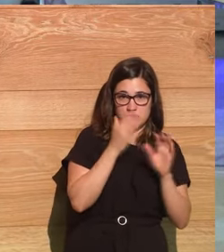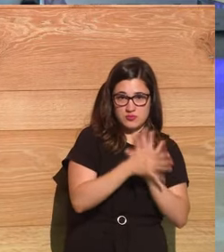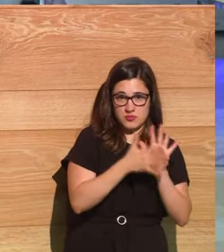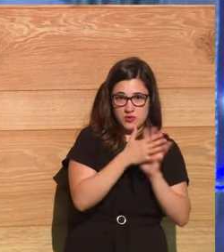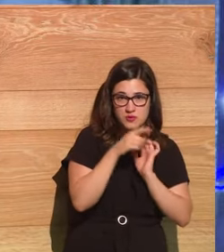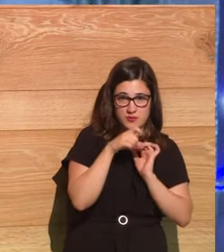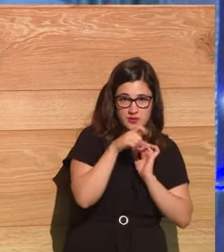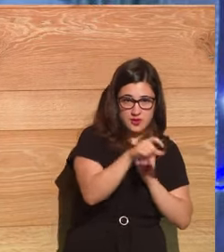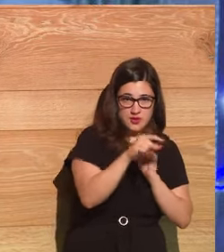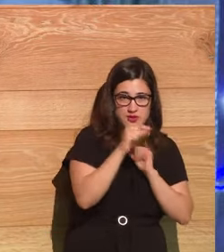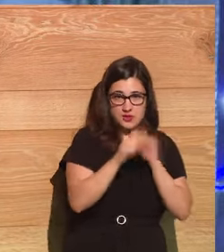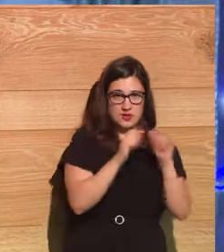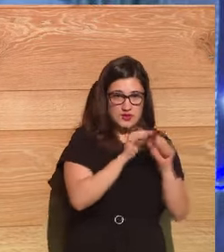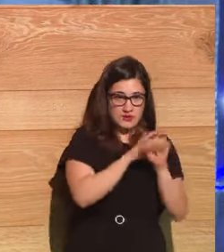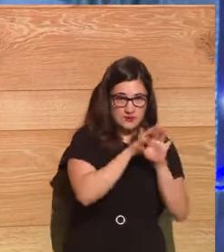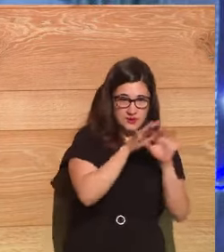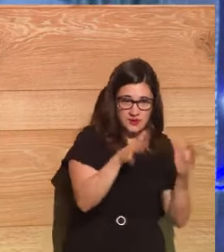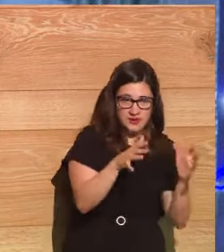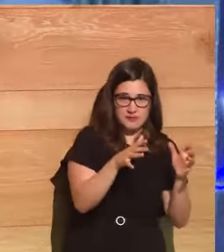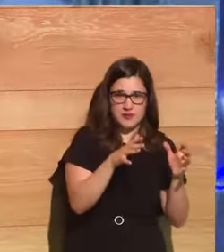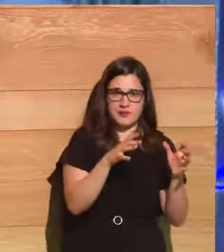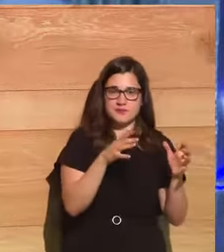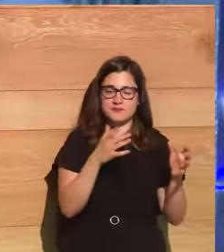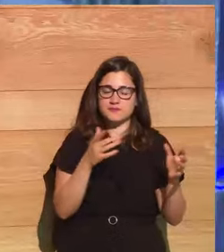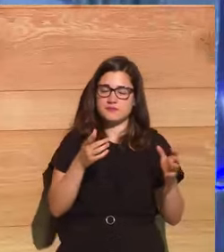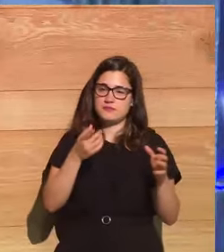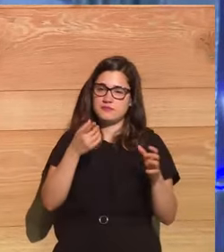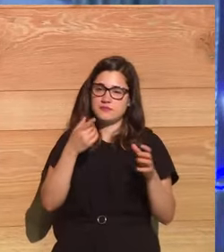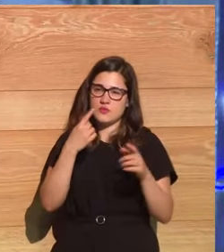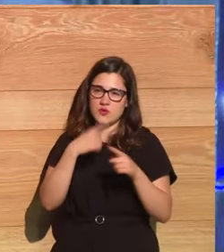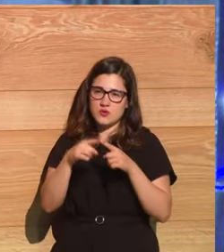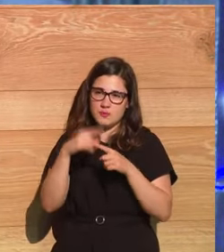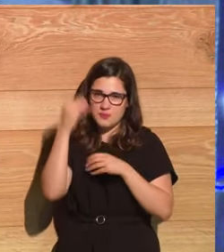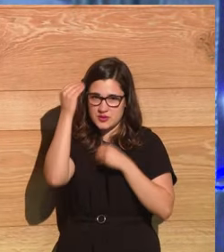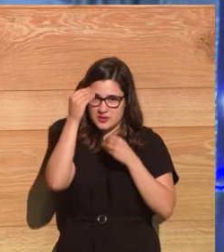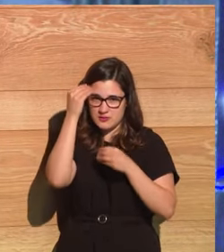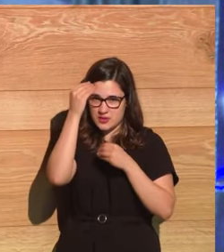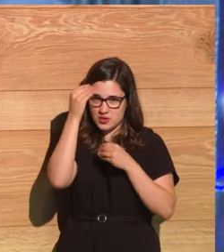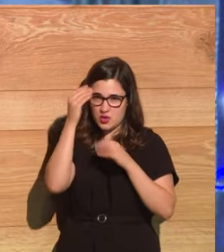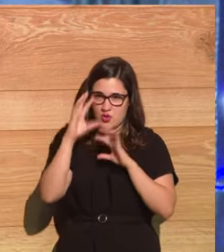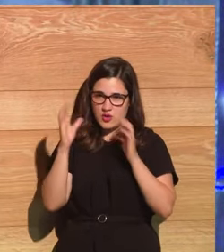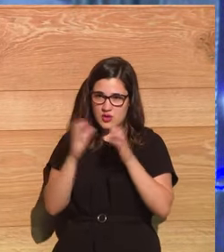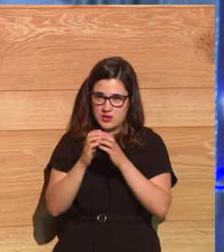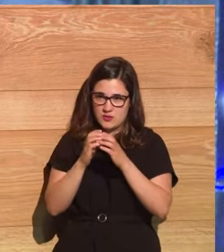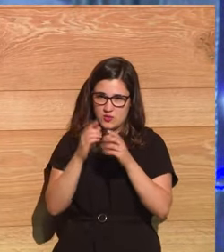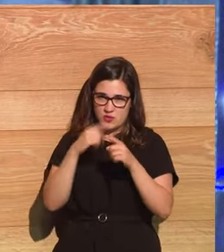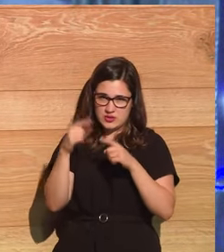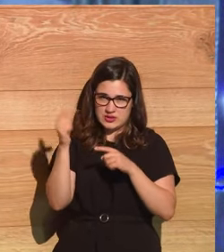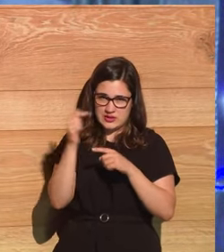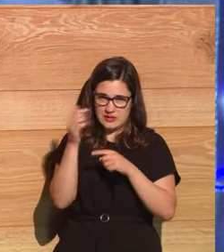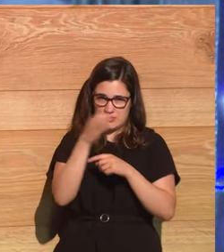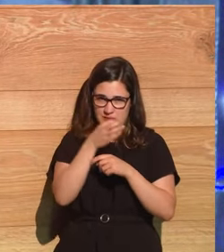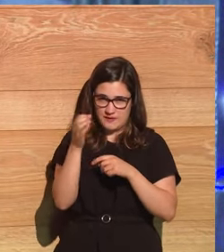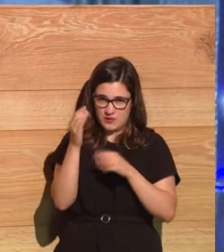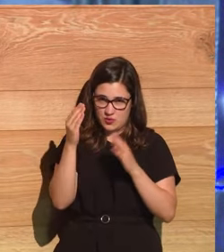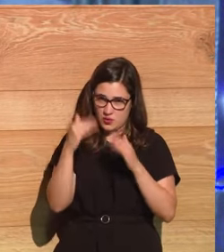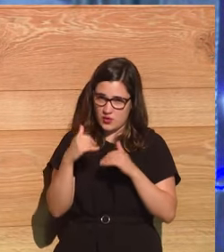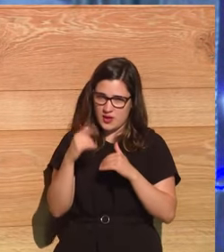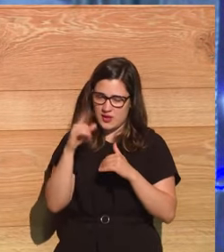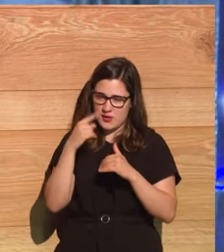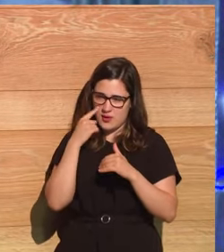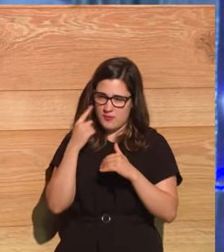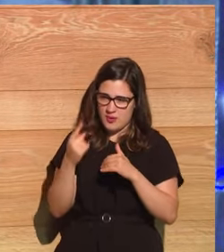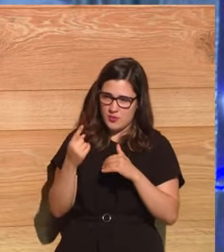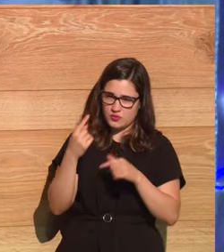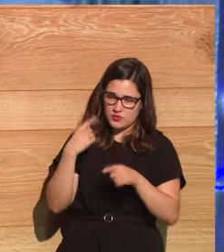como pensamos, en estas disfunciones, si puedo decir así, o imperfecciones del pensamiento, sobre todo colectivo, ¿también vemos la huella de un legado